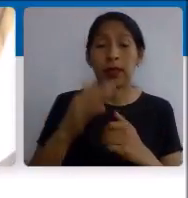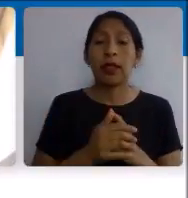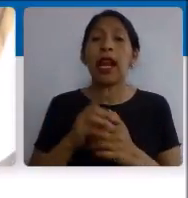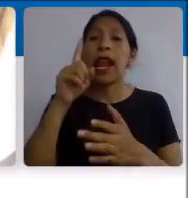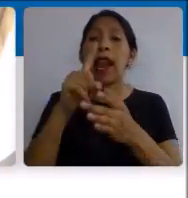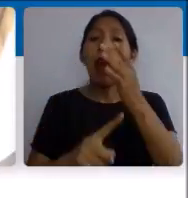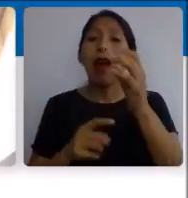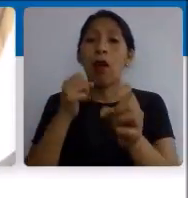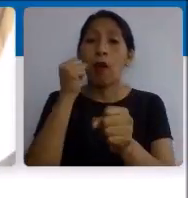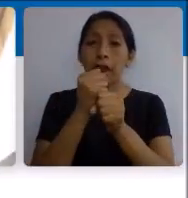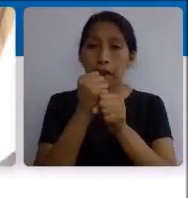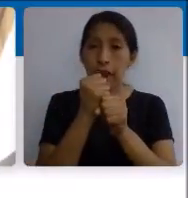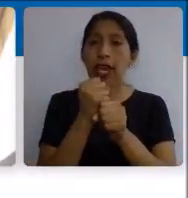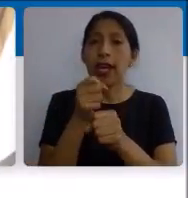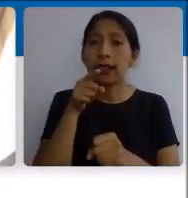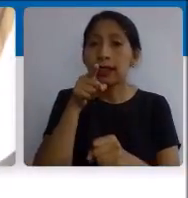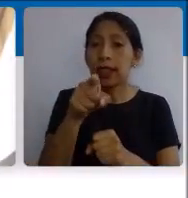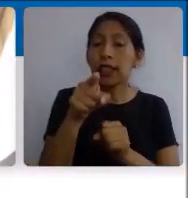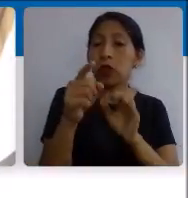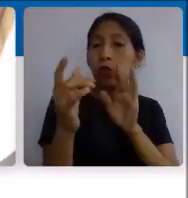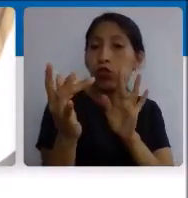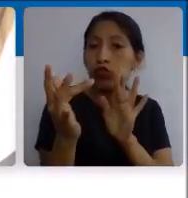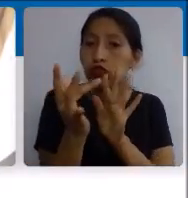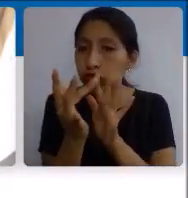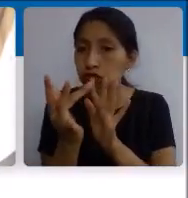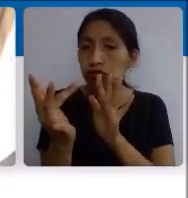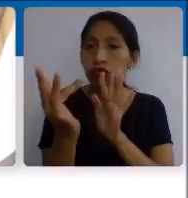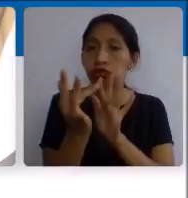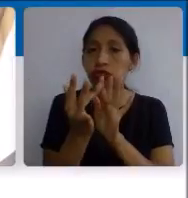confianza. Si llegas tú a tener confianza